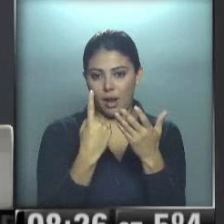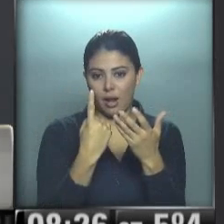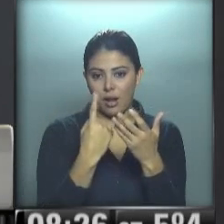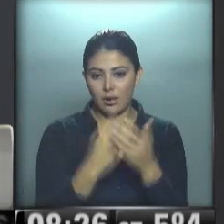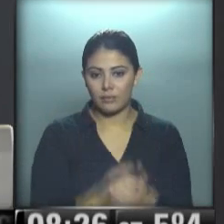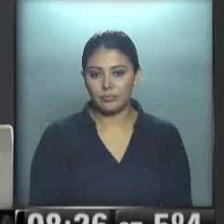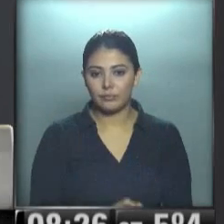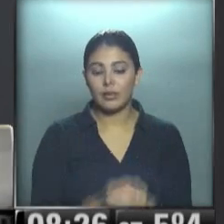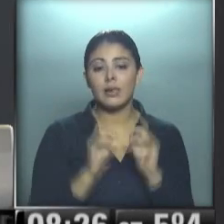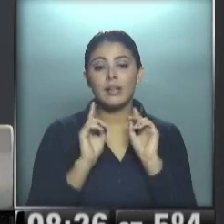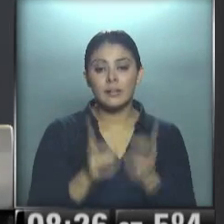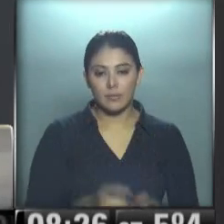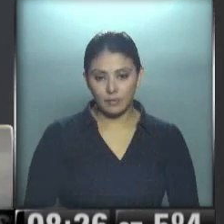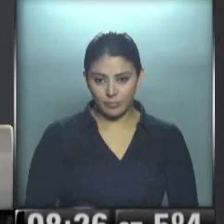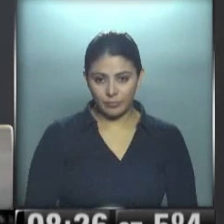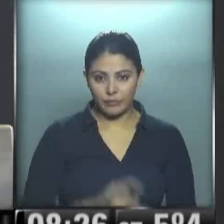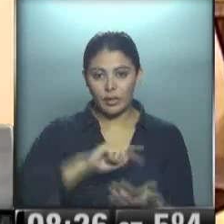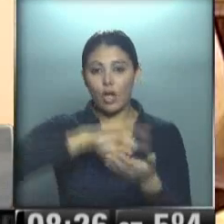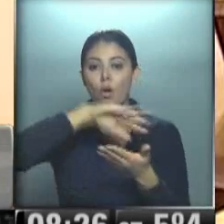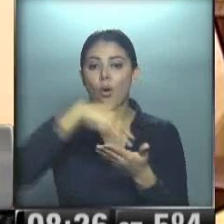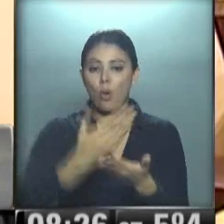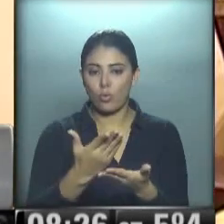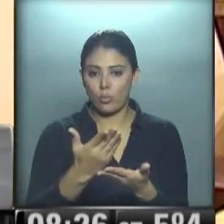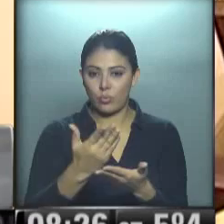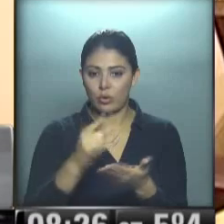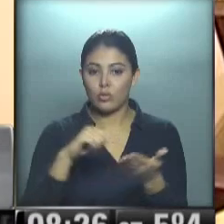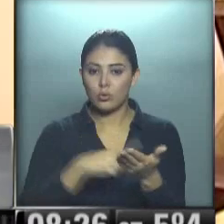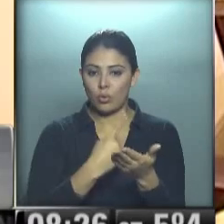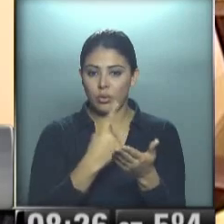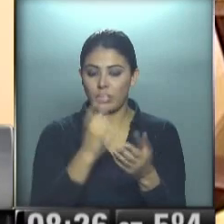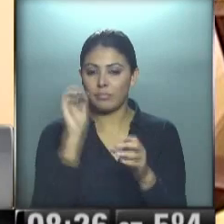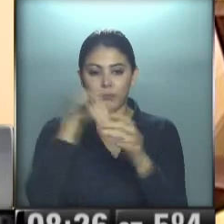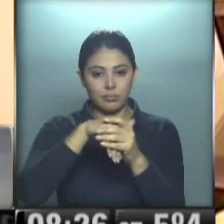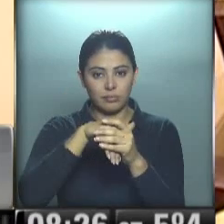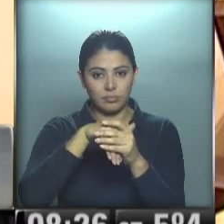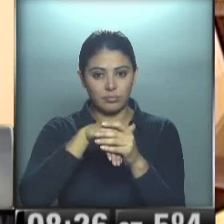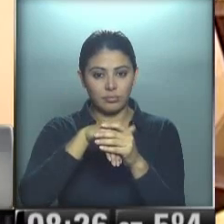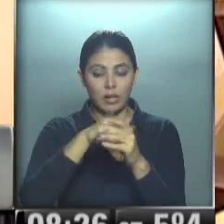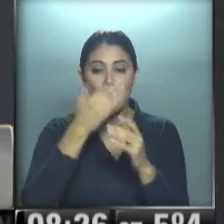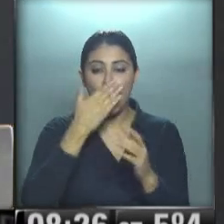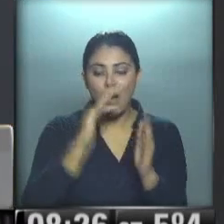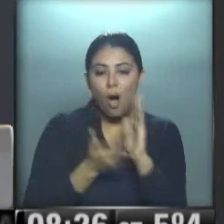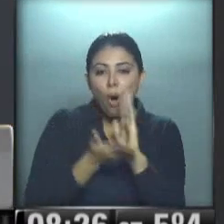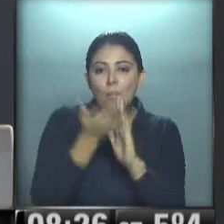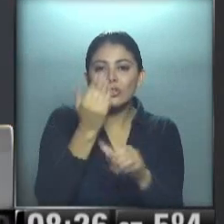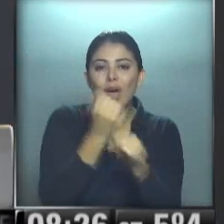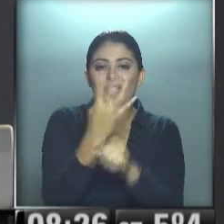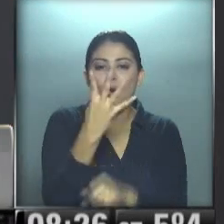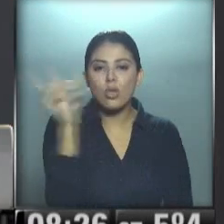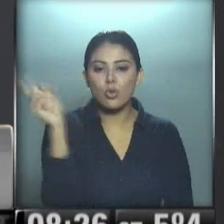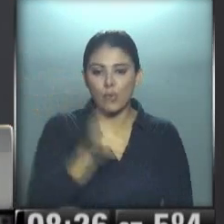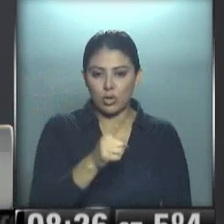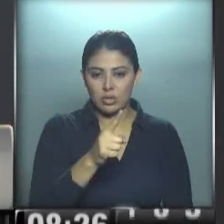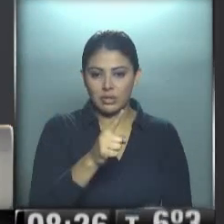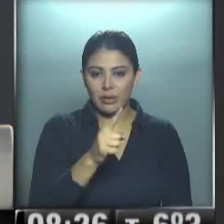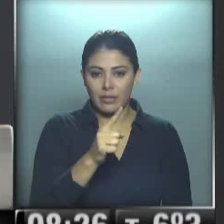aires y las que lo hacen en el conurbano y la ciudad autónoma de buenos aires aumento de hasta 4 por ciento